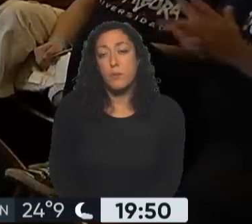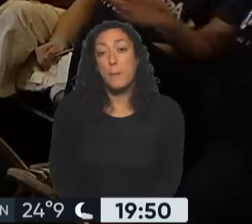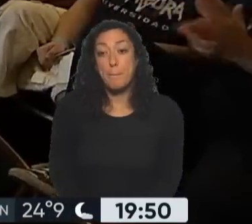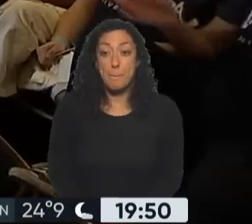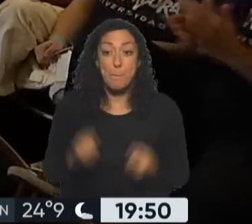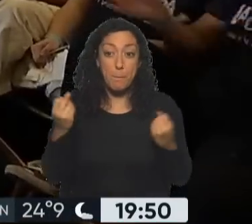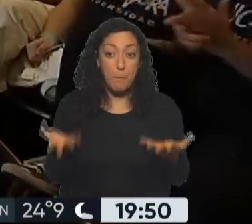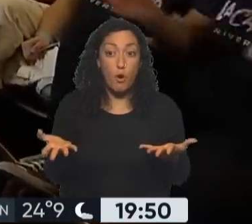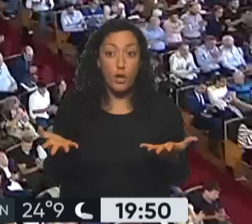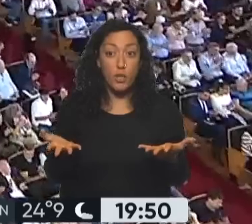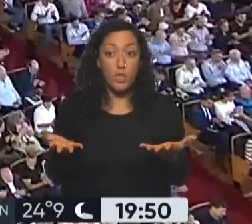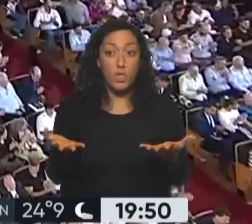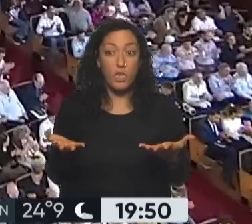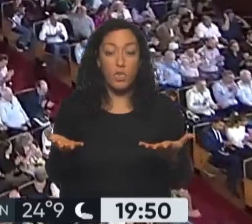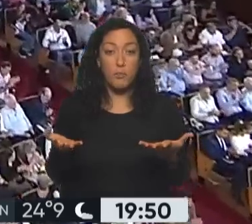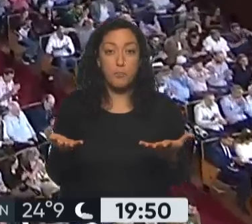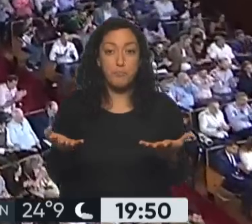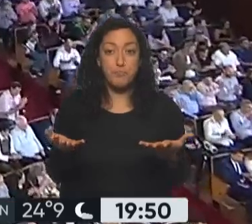Porque